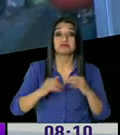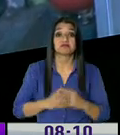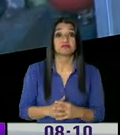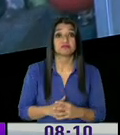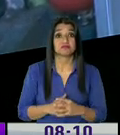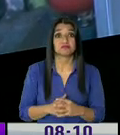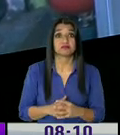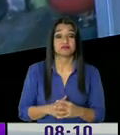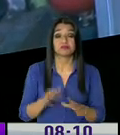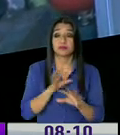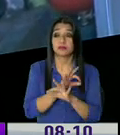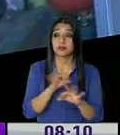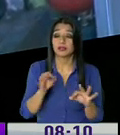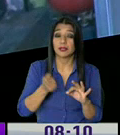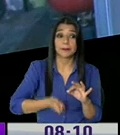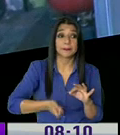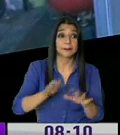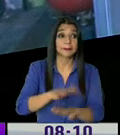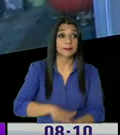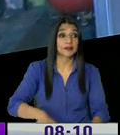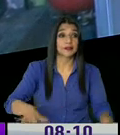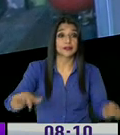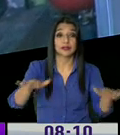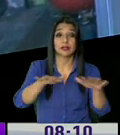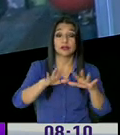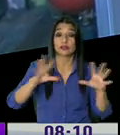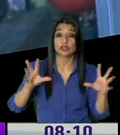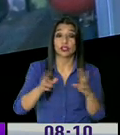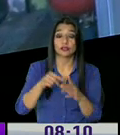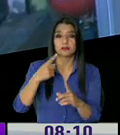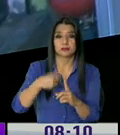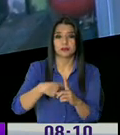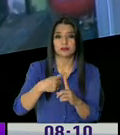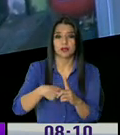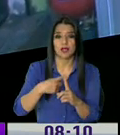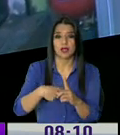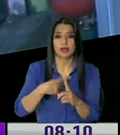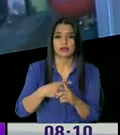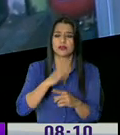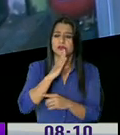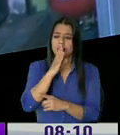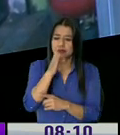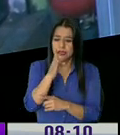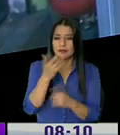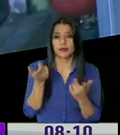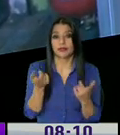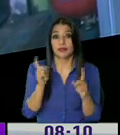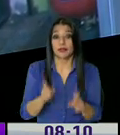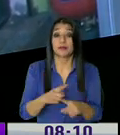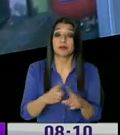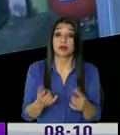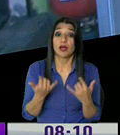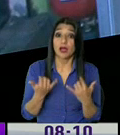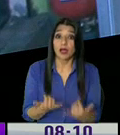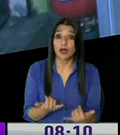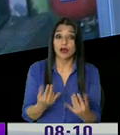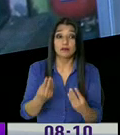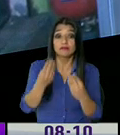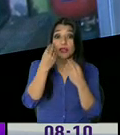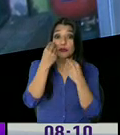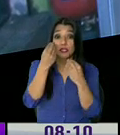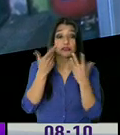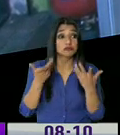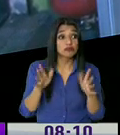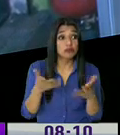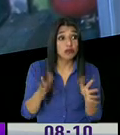la asepsia necesaria en todos estos mercados que siempre debió tenerlo. Pero que miren, volvemos al tema. Como no